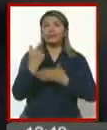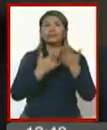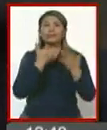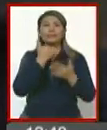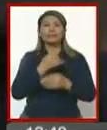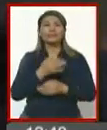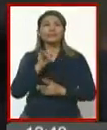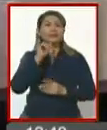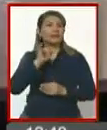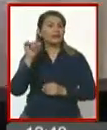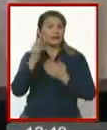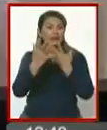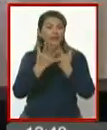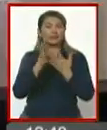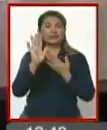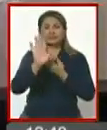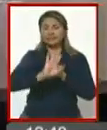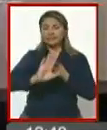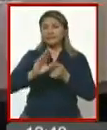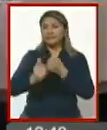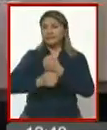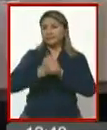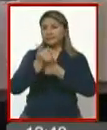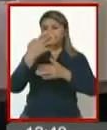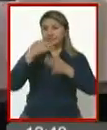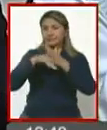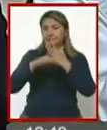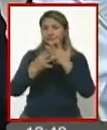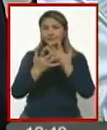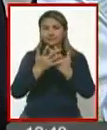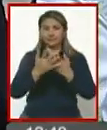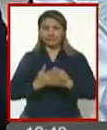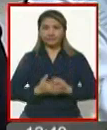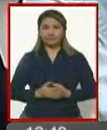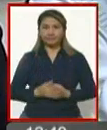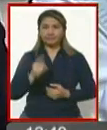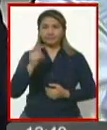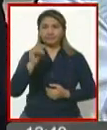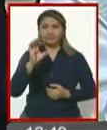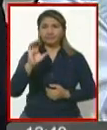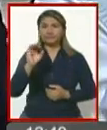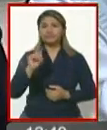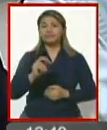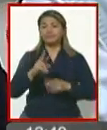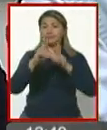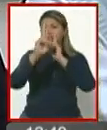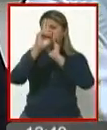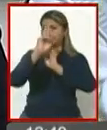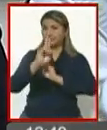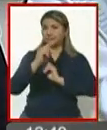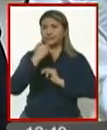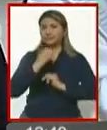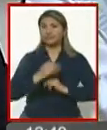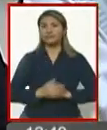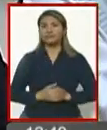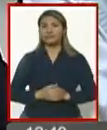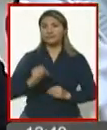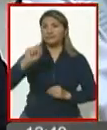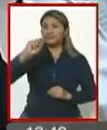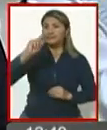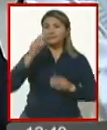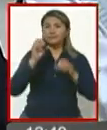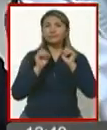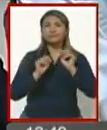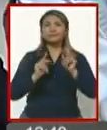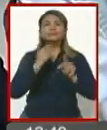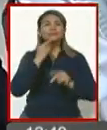sucedido anoche en Palmasola, ya que su seguridad peligra dentro del penal. Tico es una persona honorable y obviamente ya está en la segunda